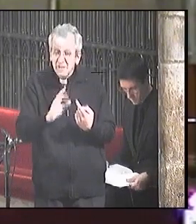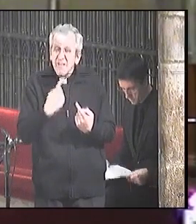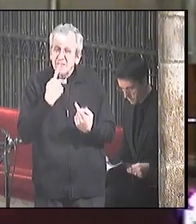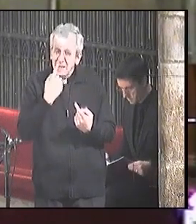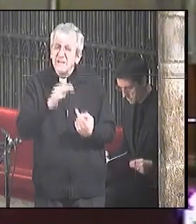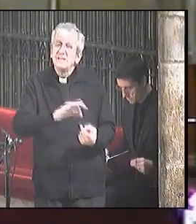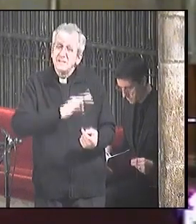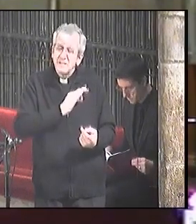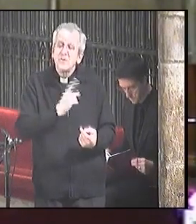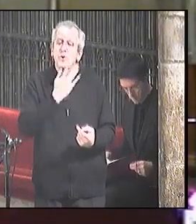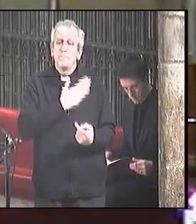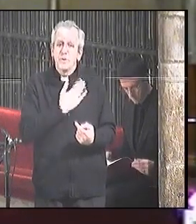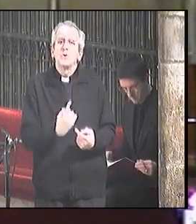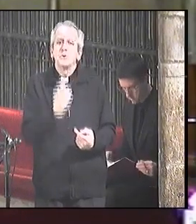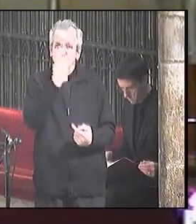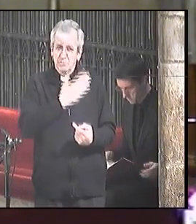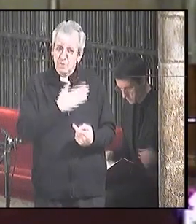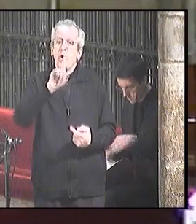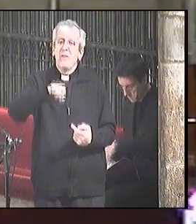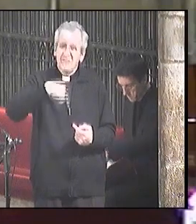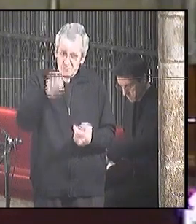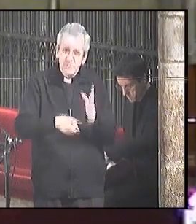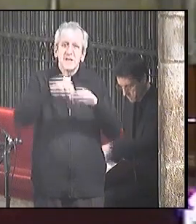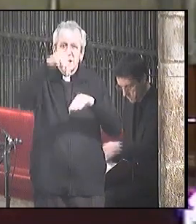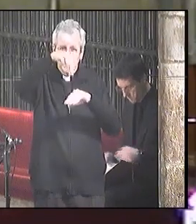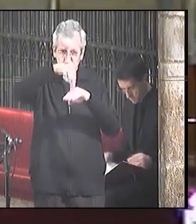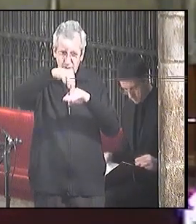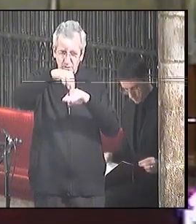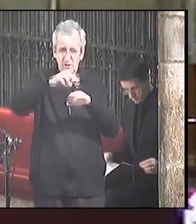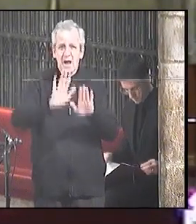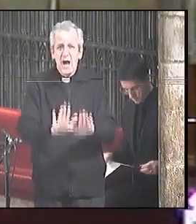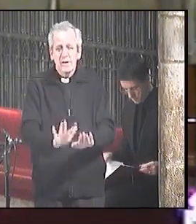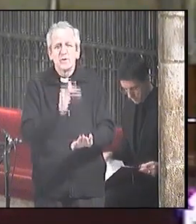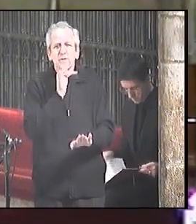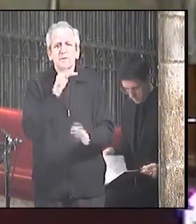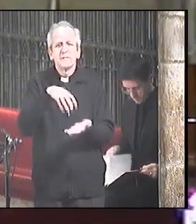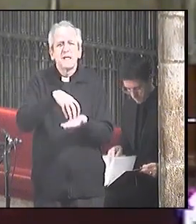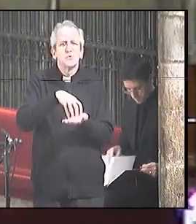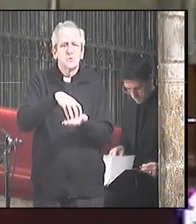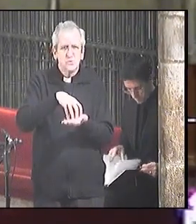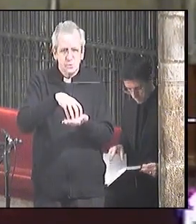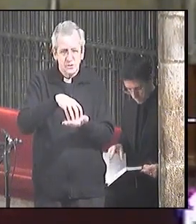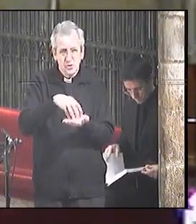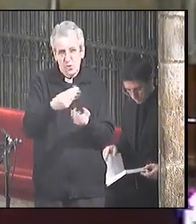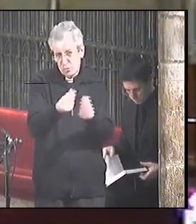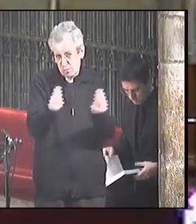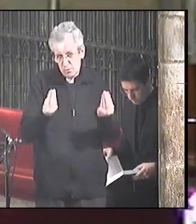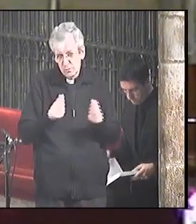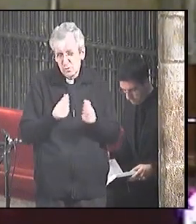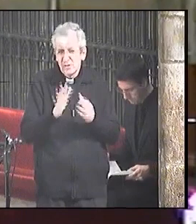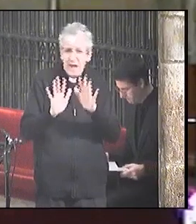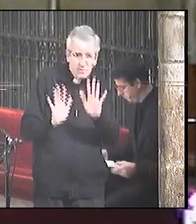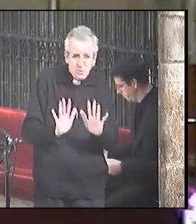eso vendrá después de la resurrección. Ahora están sus dudas, como tanta gente. Estamos también en nuestras